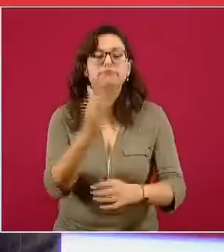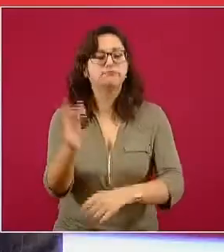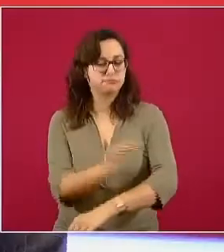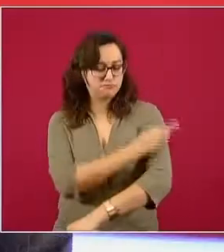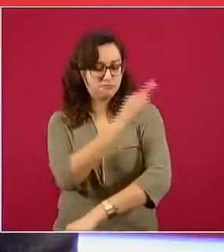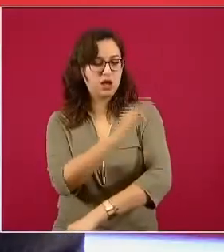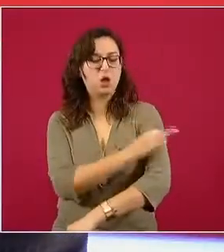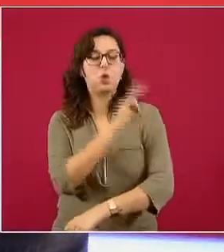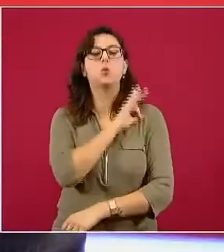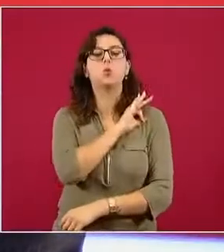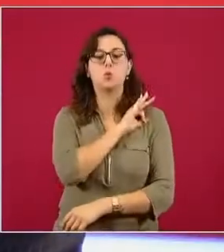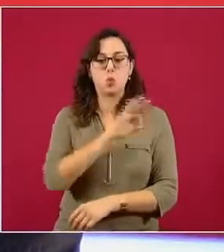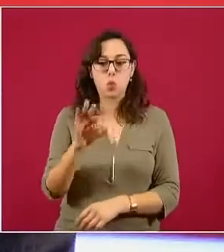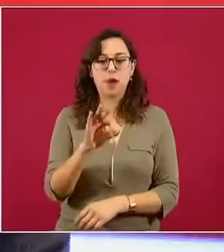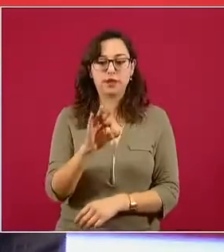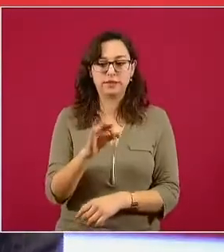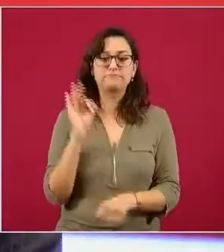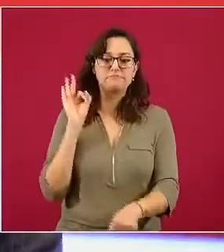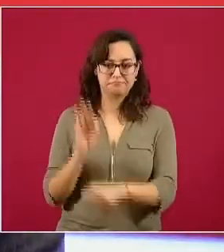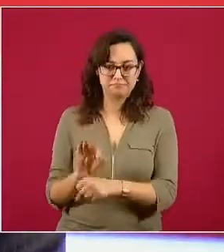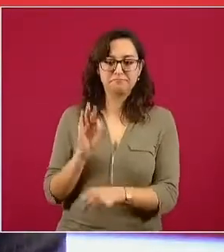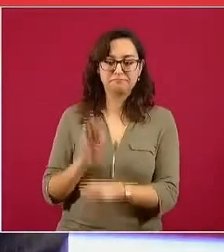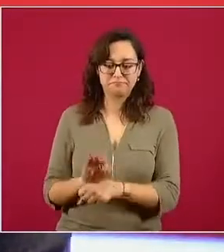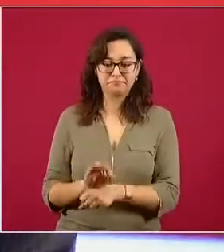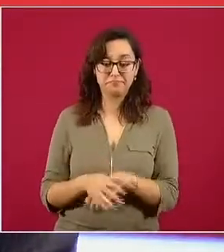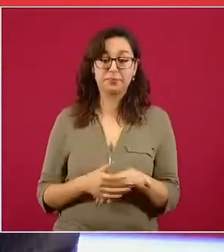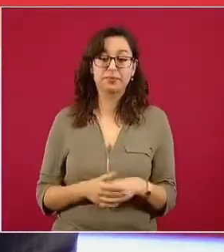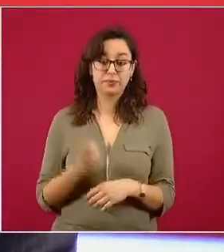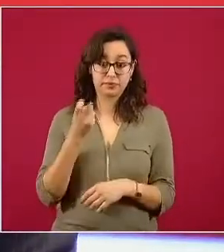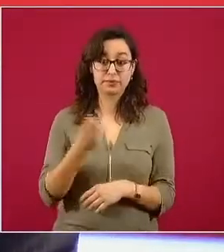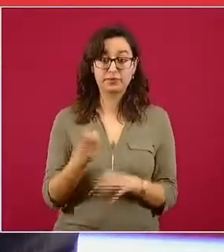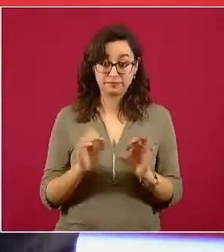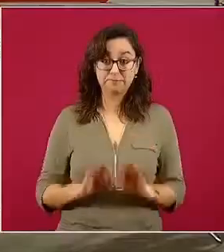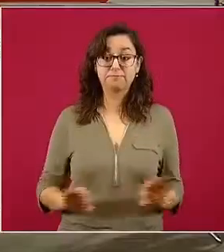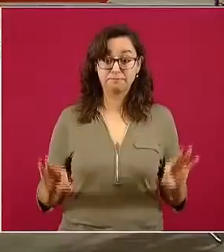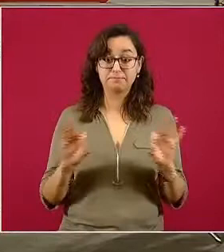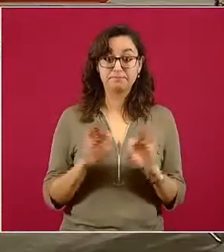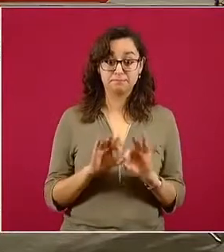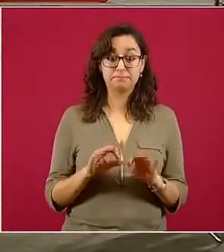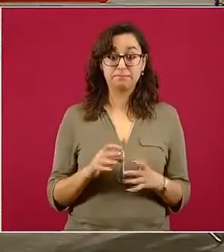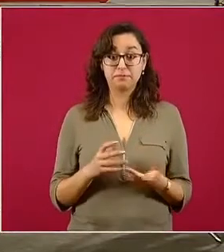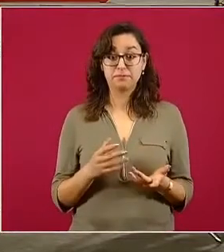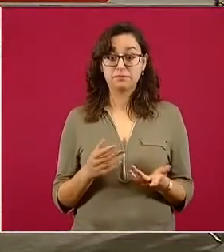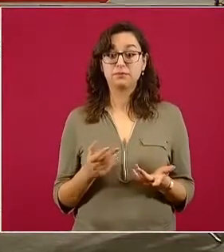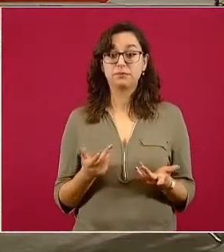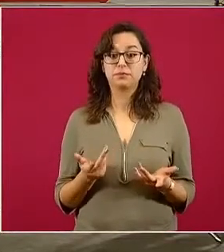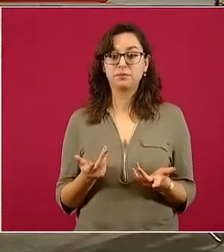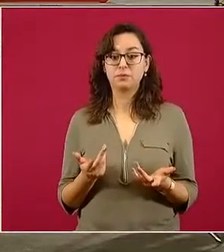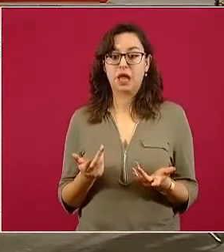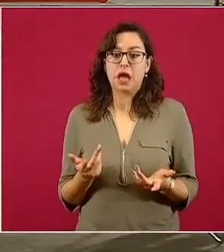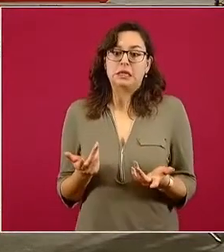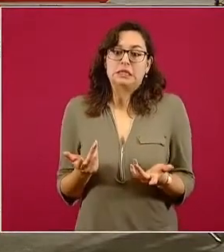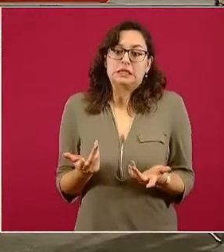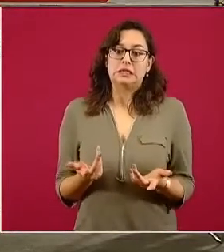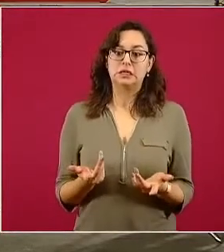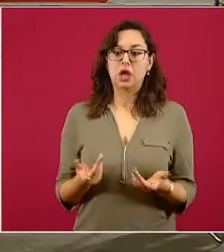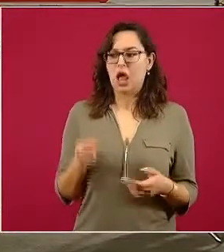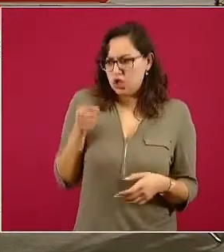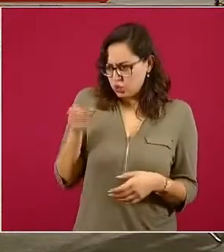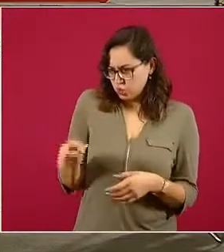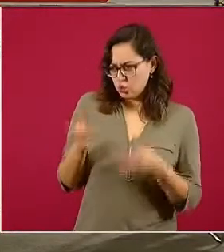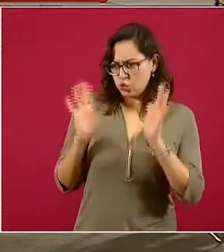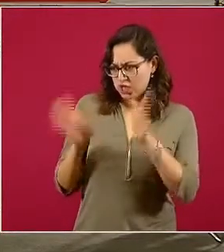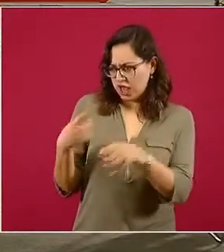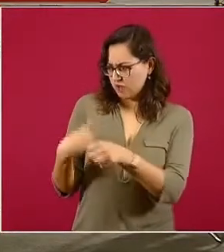COVID y también le protege. Entonces sigue siendo relevante y se vuelve impráctico decir tú ya tuviste COVID,